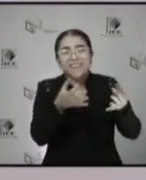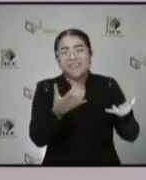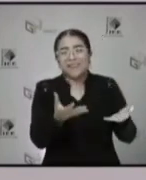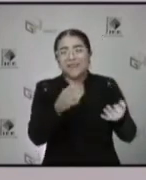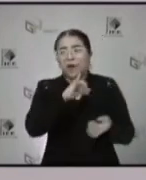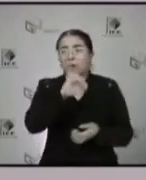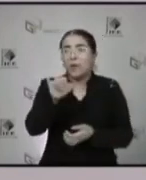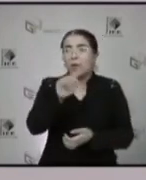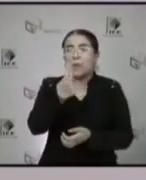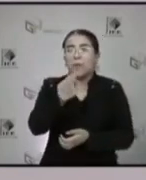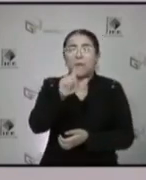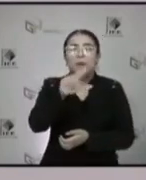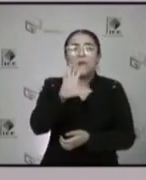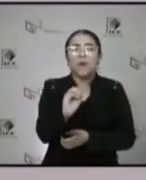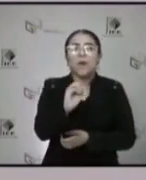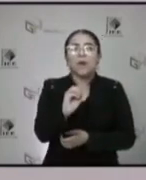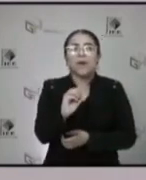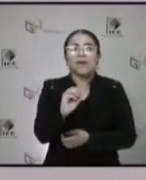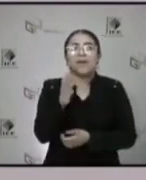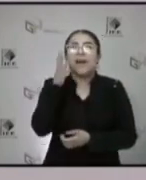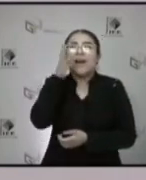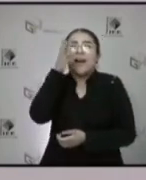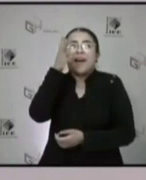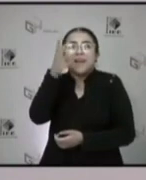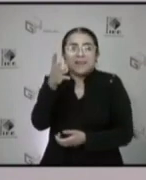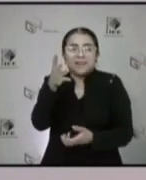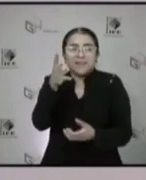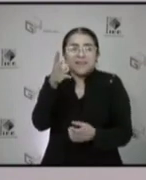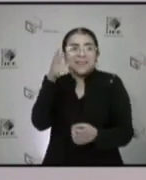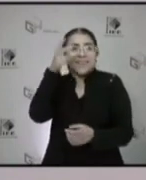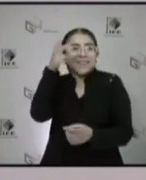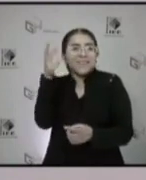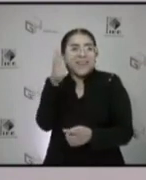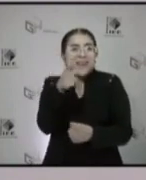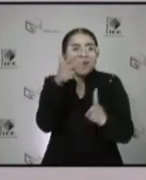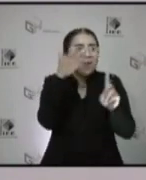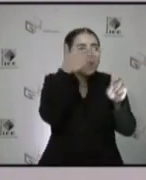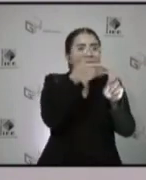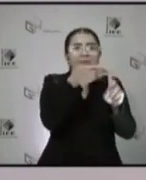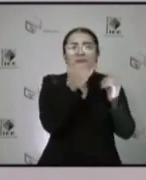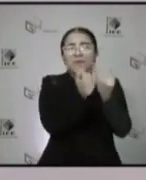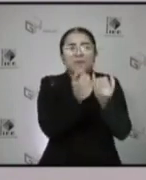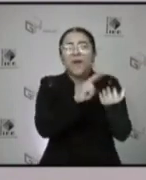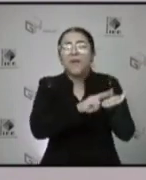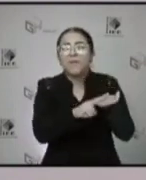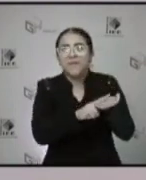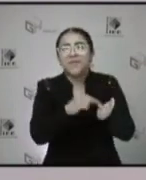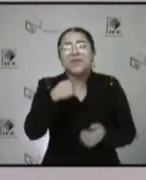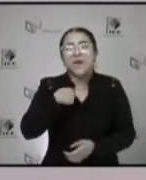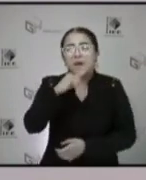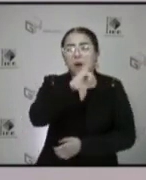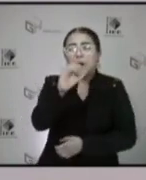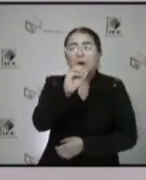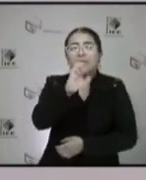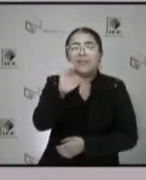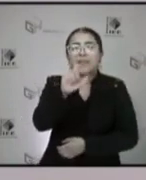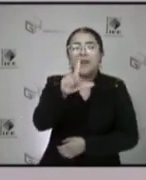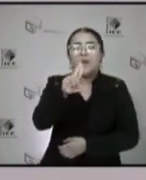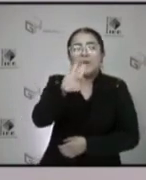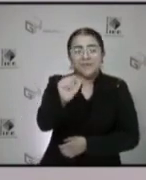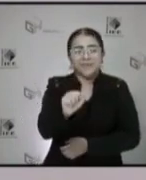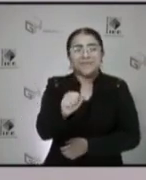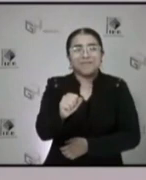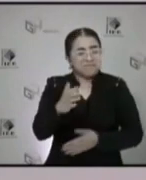Julio, la esperanza de Hidalgo también es verde. Soy José Luis Lima y estoy convencido, como